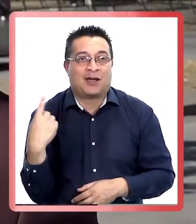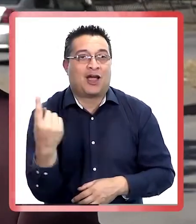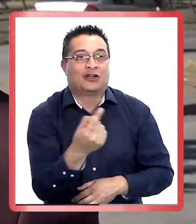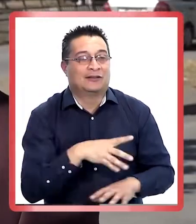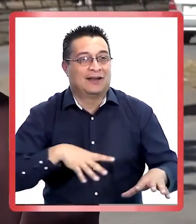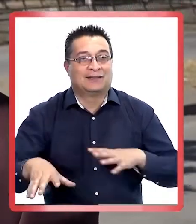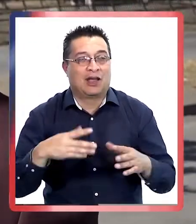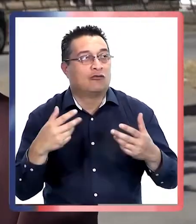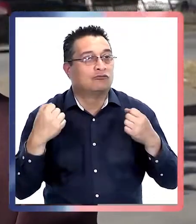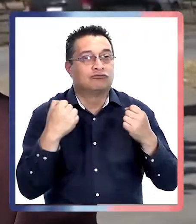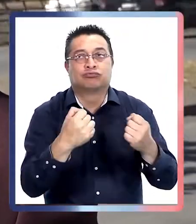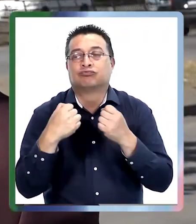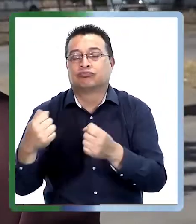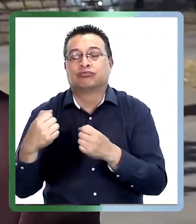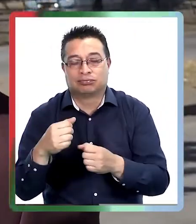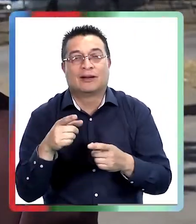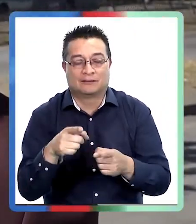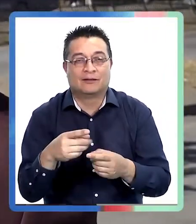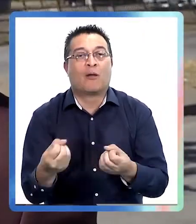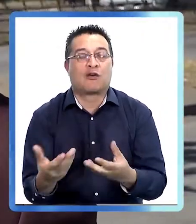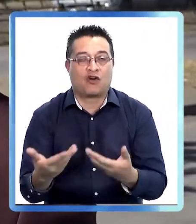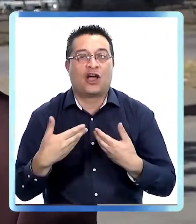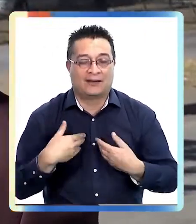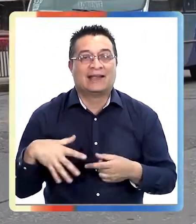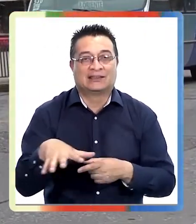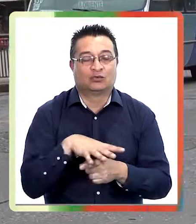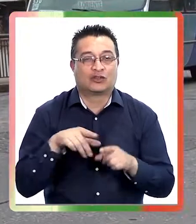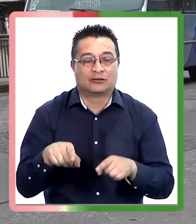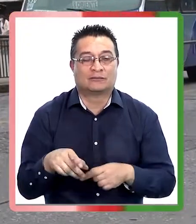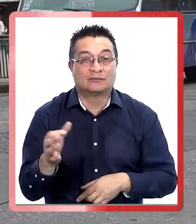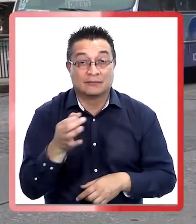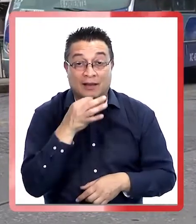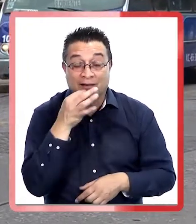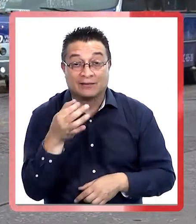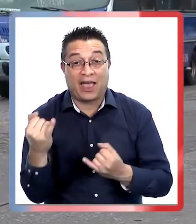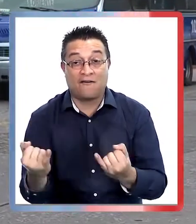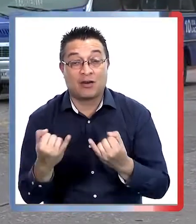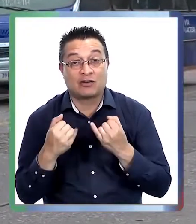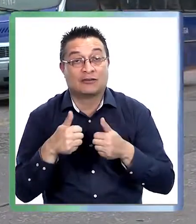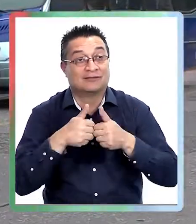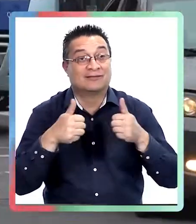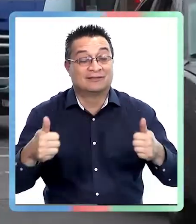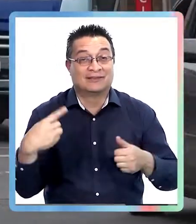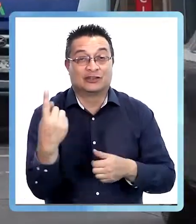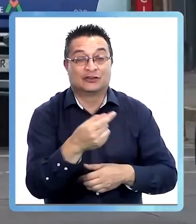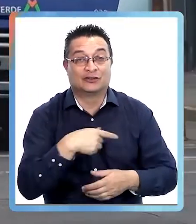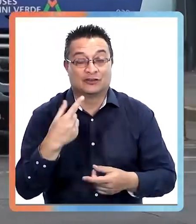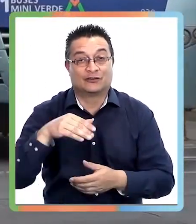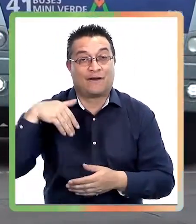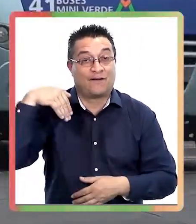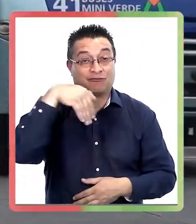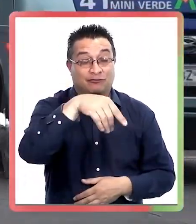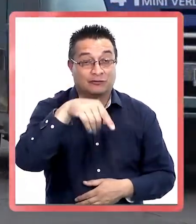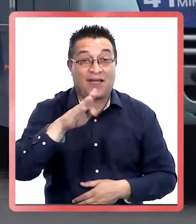la actividad del transporte y por lo tanto genera ese tipo de situaciones. Según la información de la Alianza Gremial de Transporte de